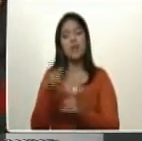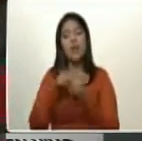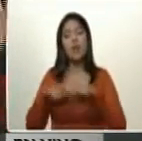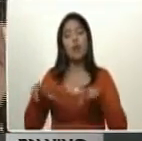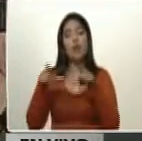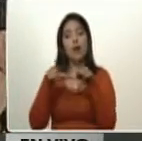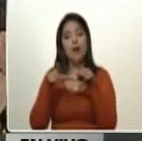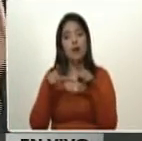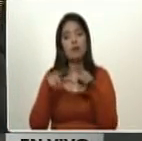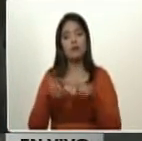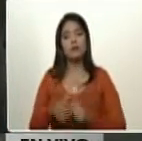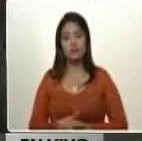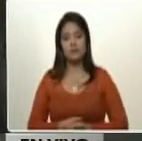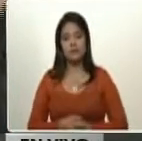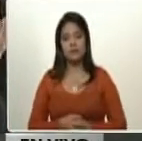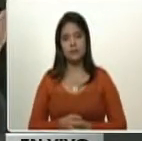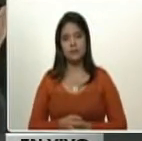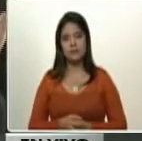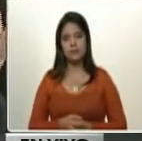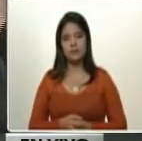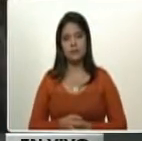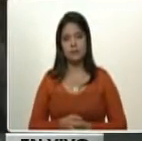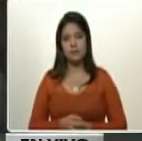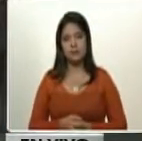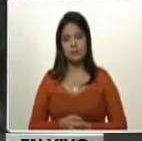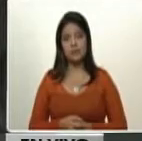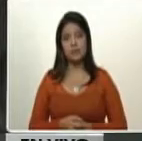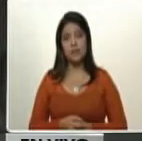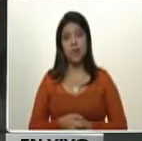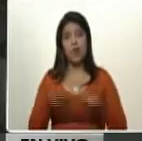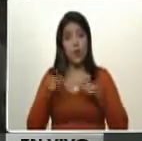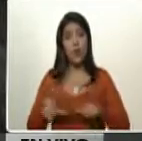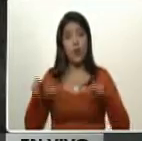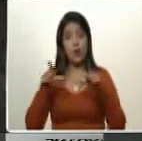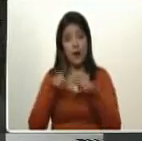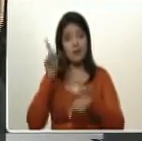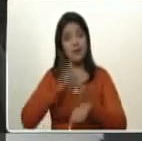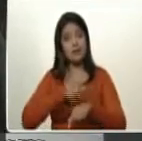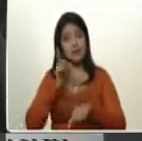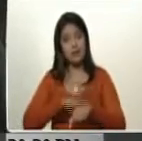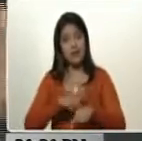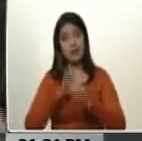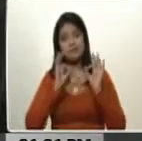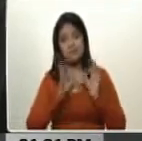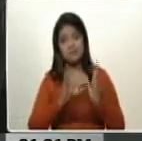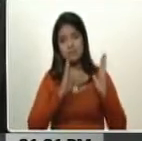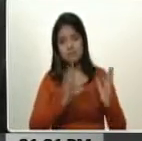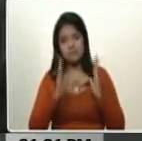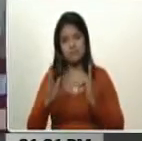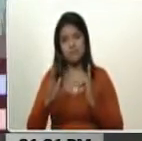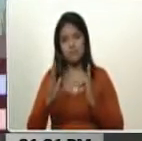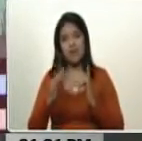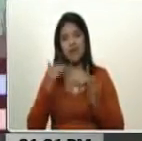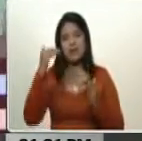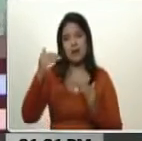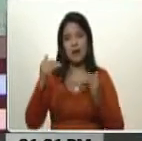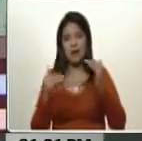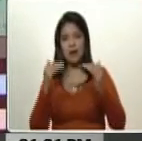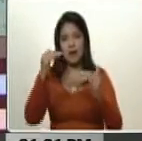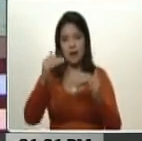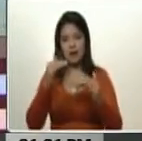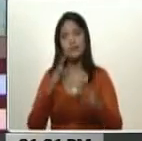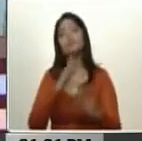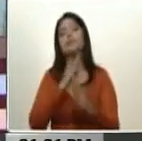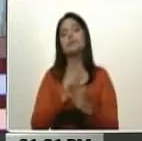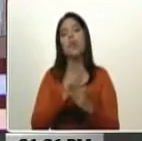espacio-tiempo como categorías y como escala. Espacio-tiempo como categoría y como escala. Bueno, palabras